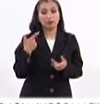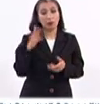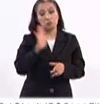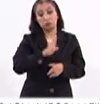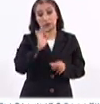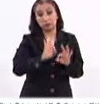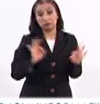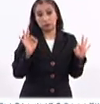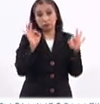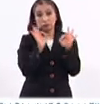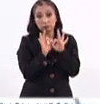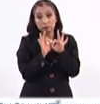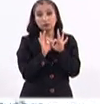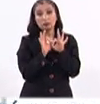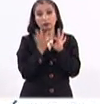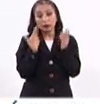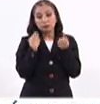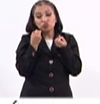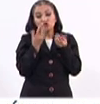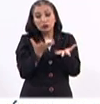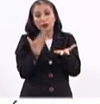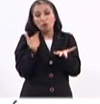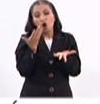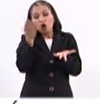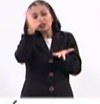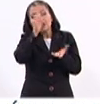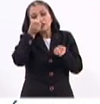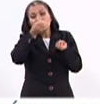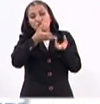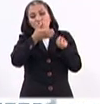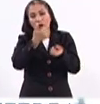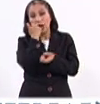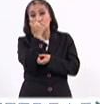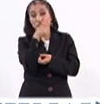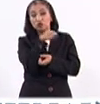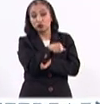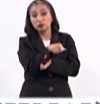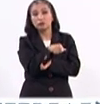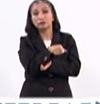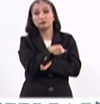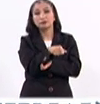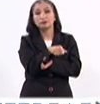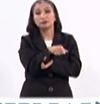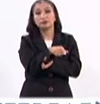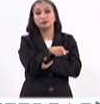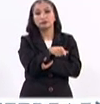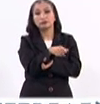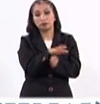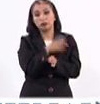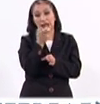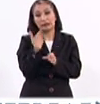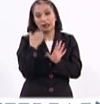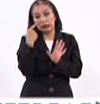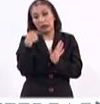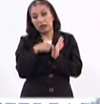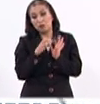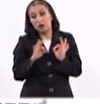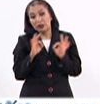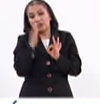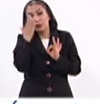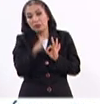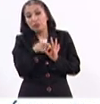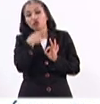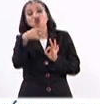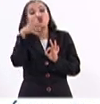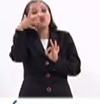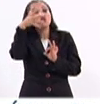parece muy importante proveer de entrenamiento científico a los estudiantes, debido a que nos parece importante saber